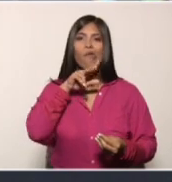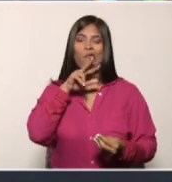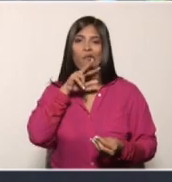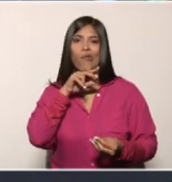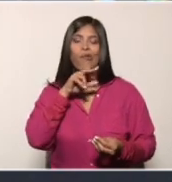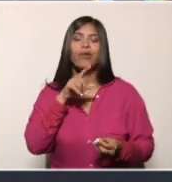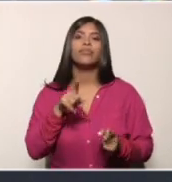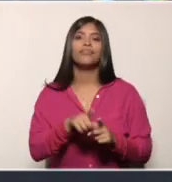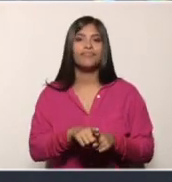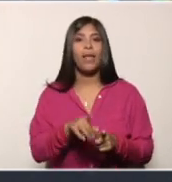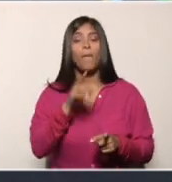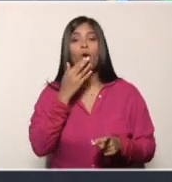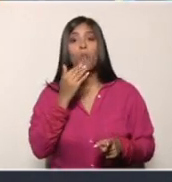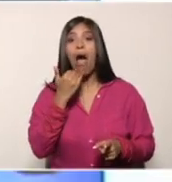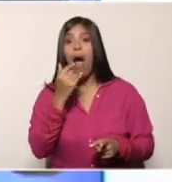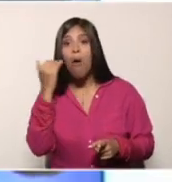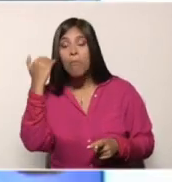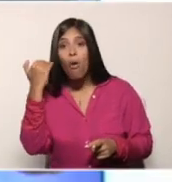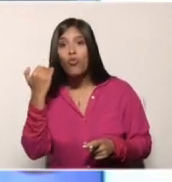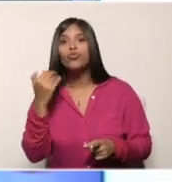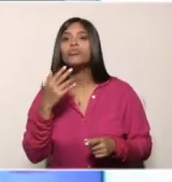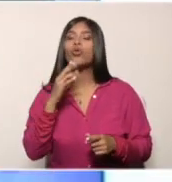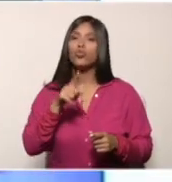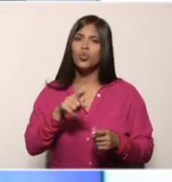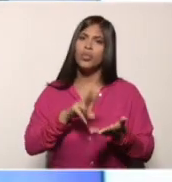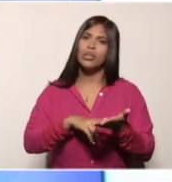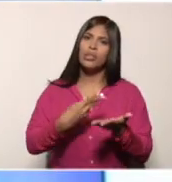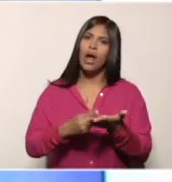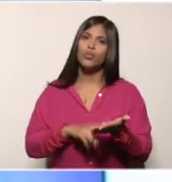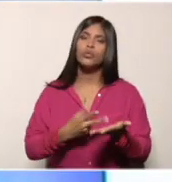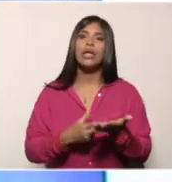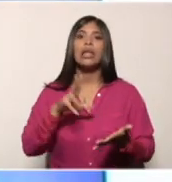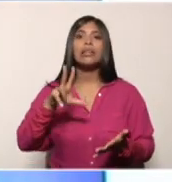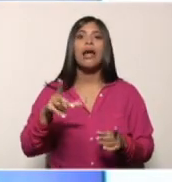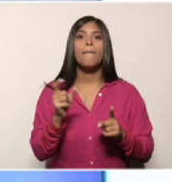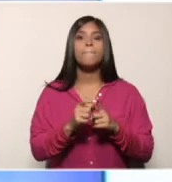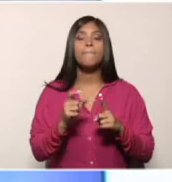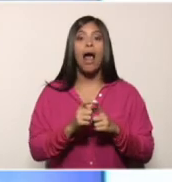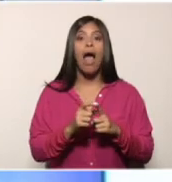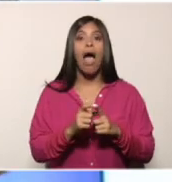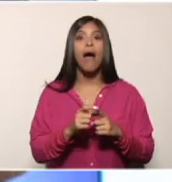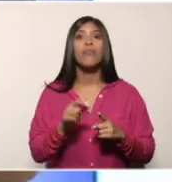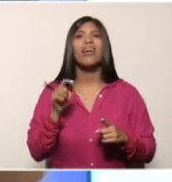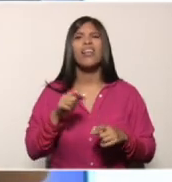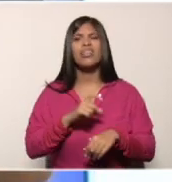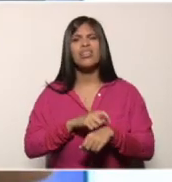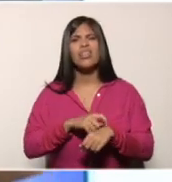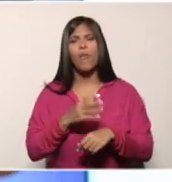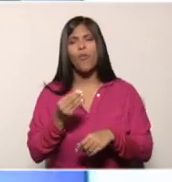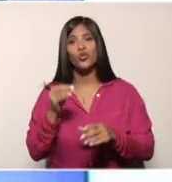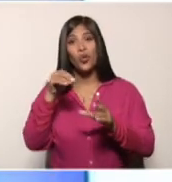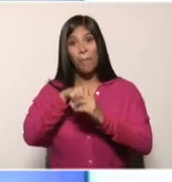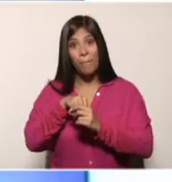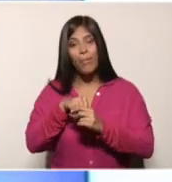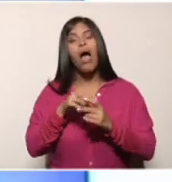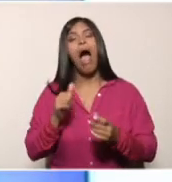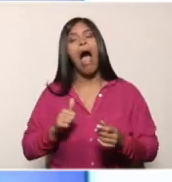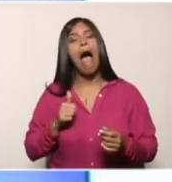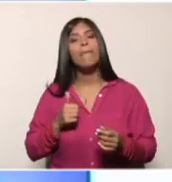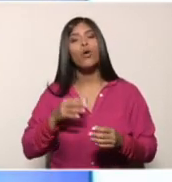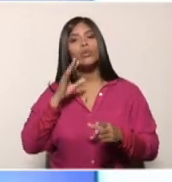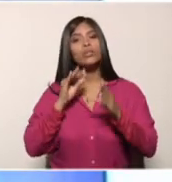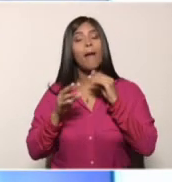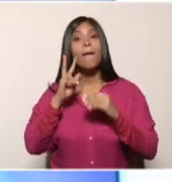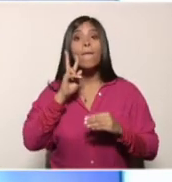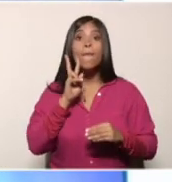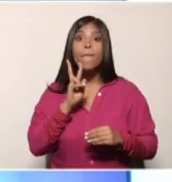eso. Traten de traducir por lo menos 2 o 3 palabras diarias, que eso los va a ir ayudando mucho, sobre todo en este tiempo que vamos a tener. Traten de ver